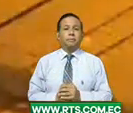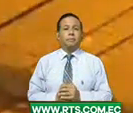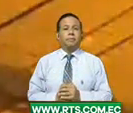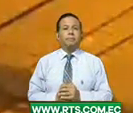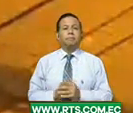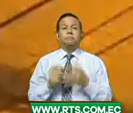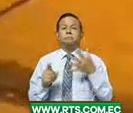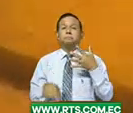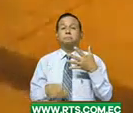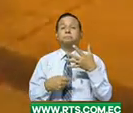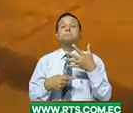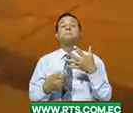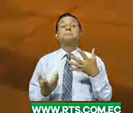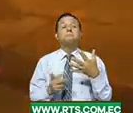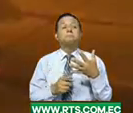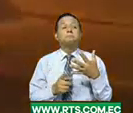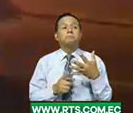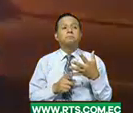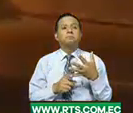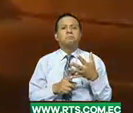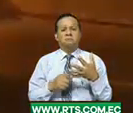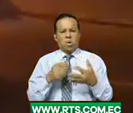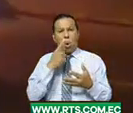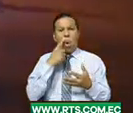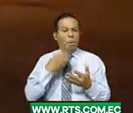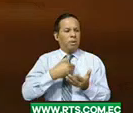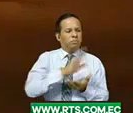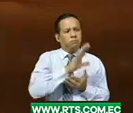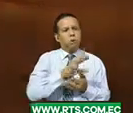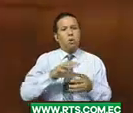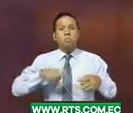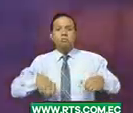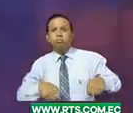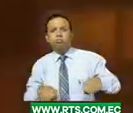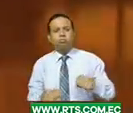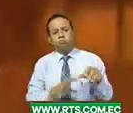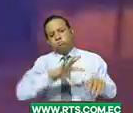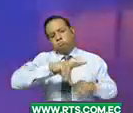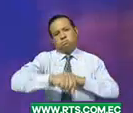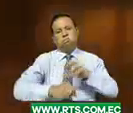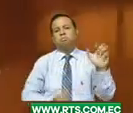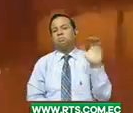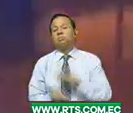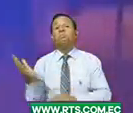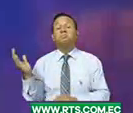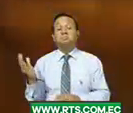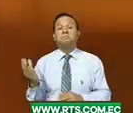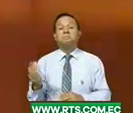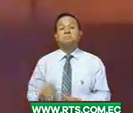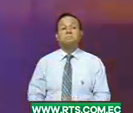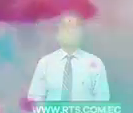Y al final se terminan sustrayendo la moto, informó Julio César Saona.